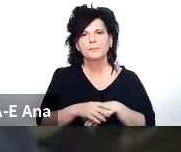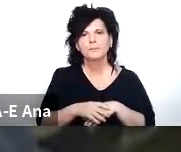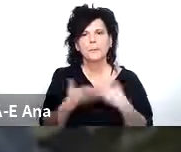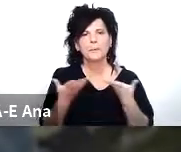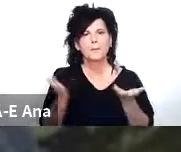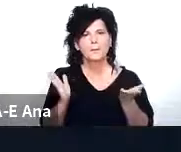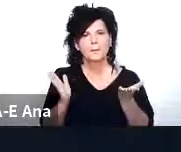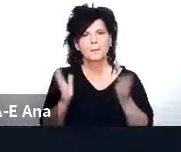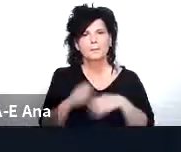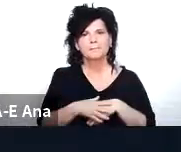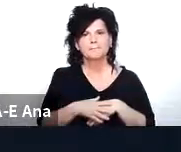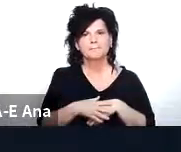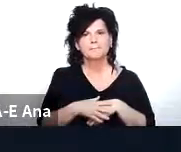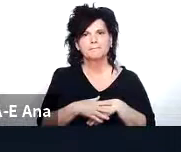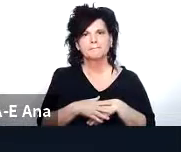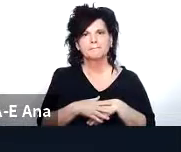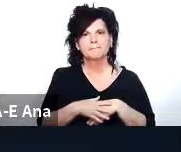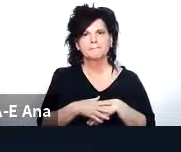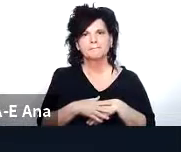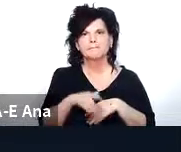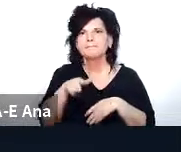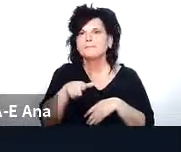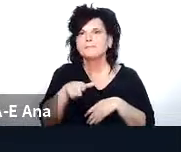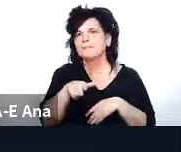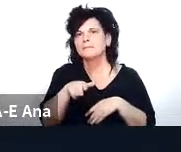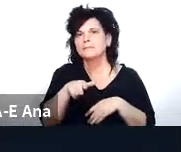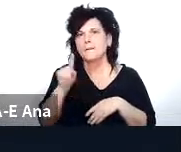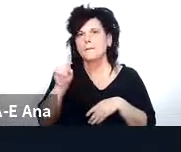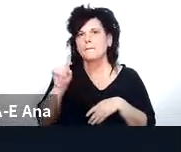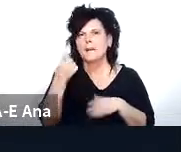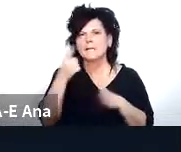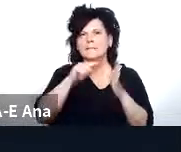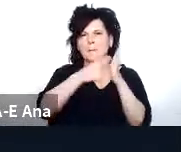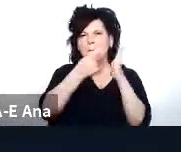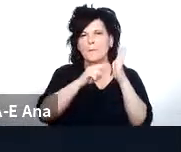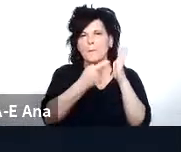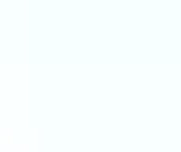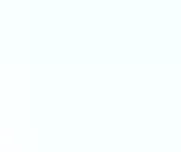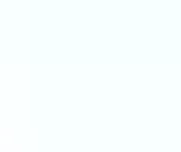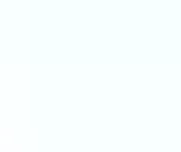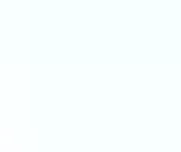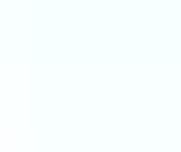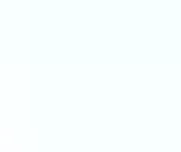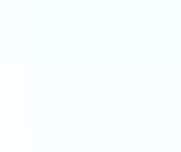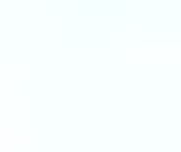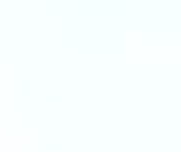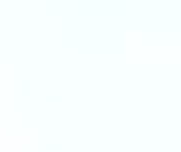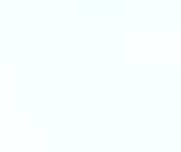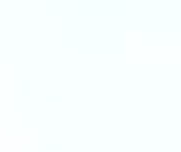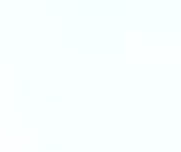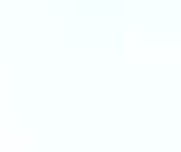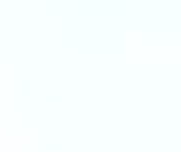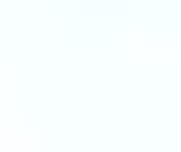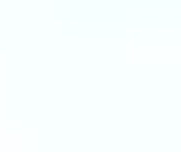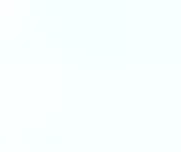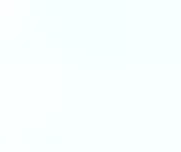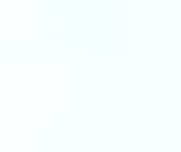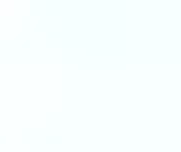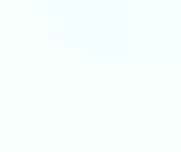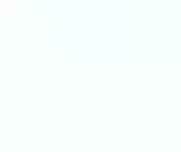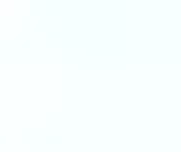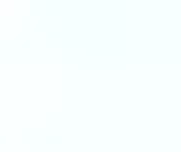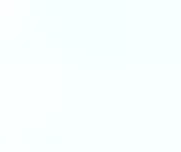creo que eso resume los principales puntos que queríamos tratar y bueno quedo a disposición por cualquier